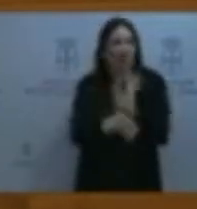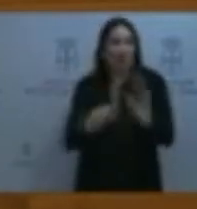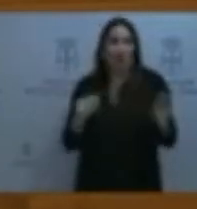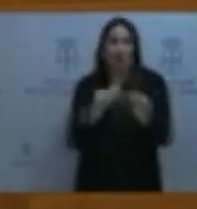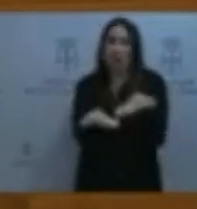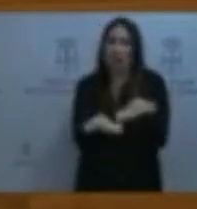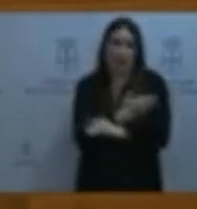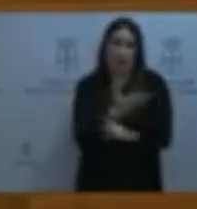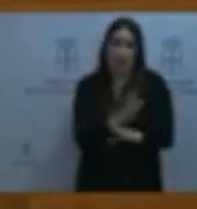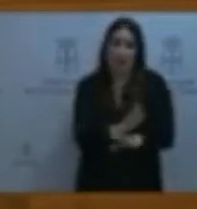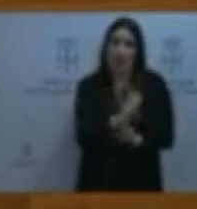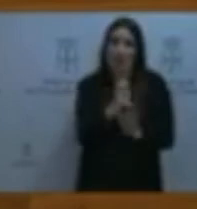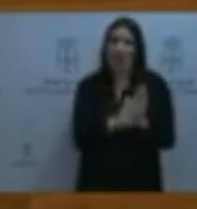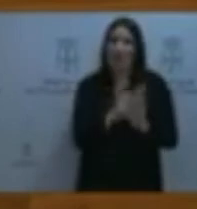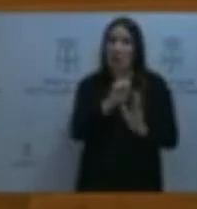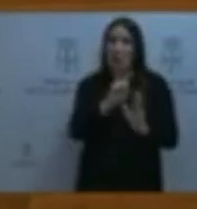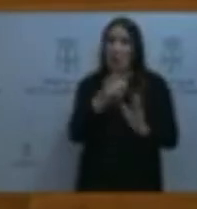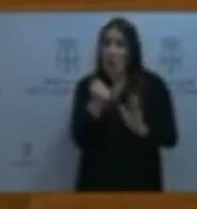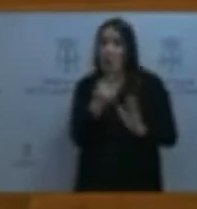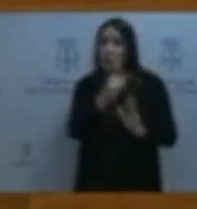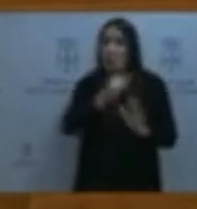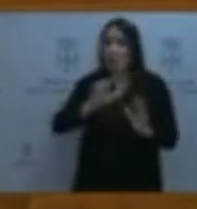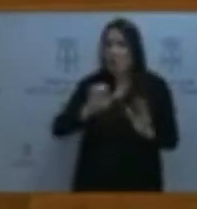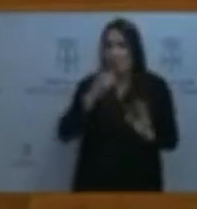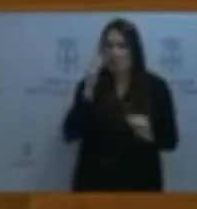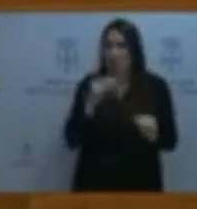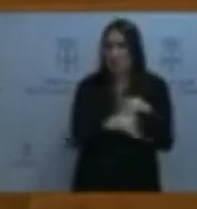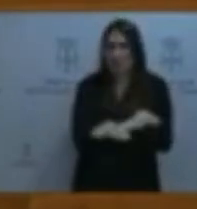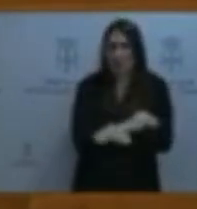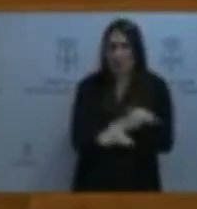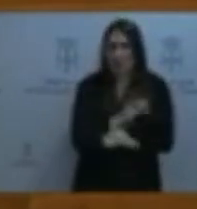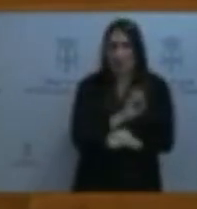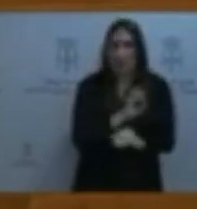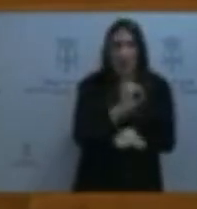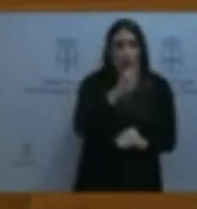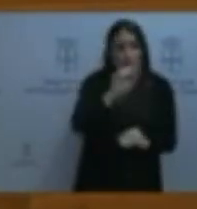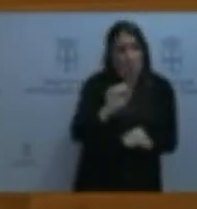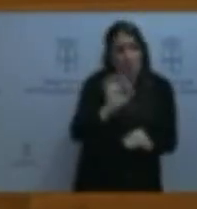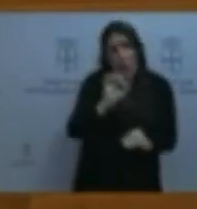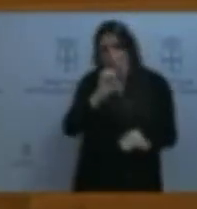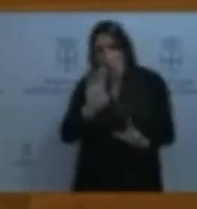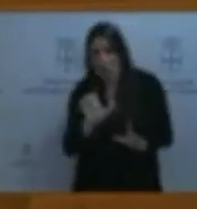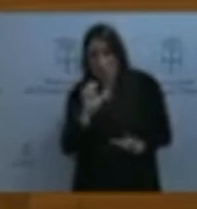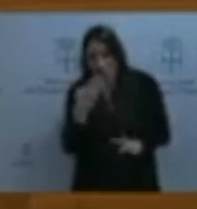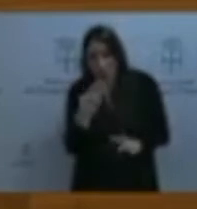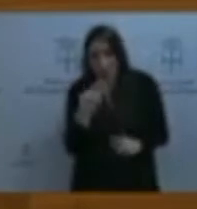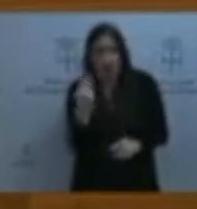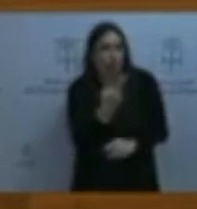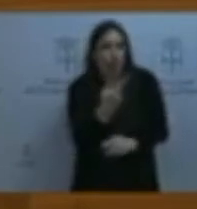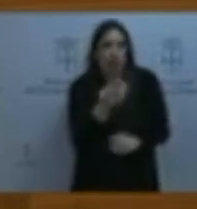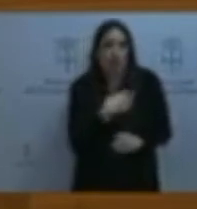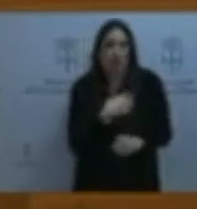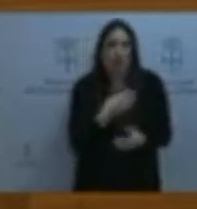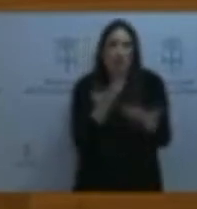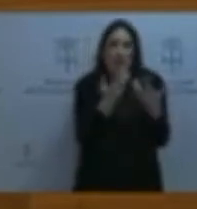moción. En el apartado 1A y el 1E, para nosotros es contradictorio, o hay uno o hay otro, y la redacción del mismo